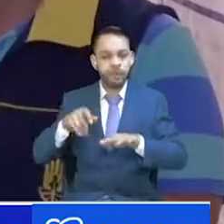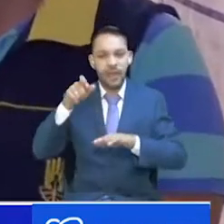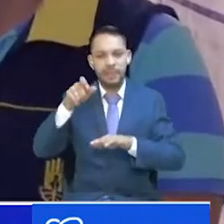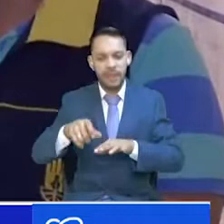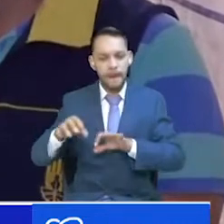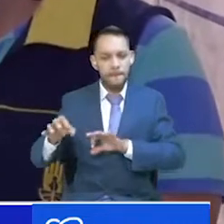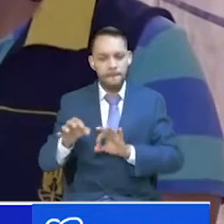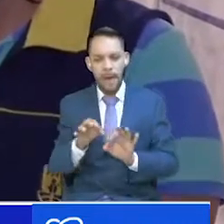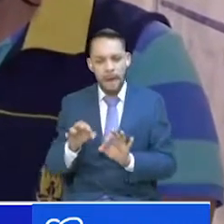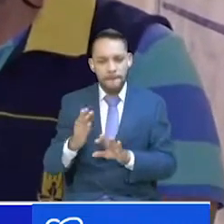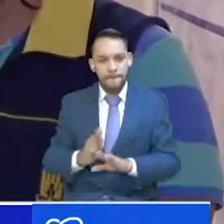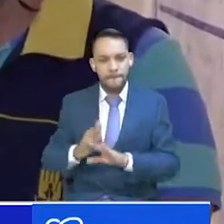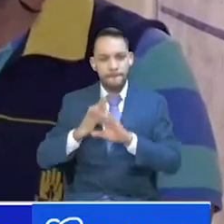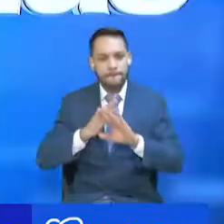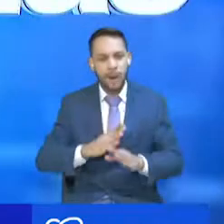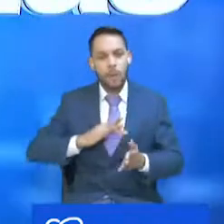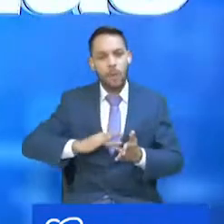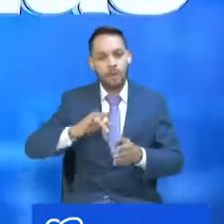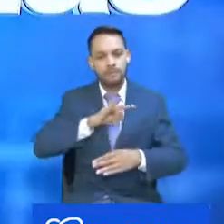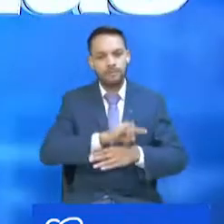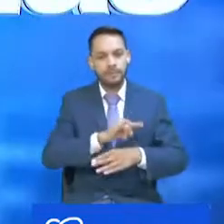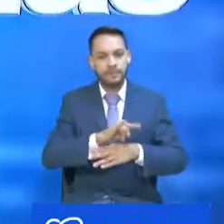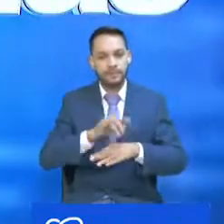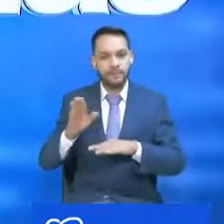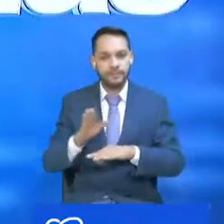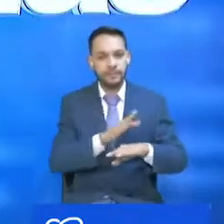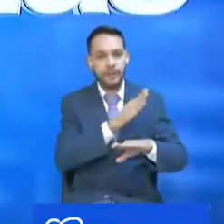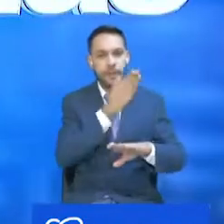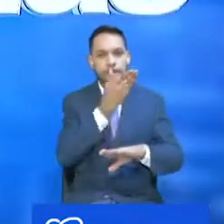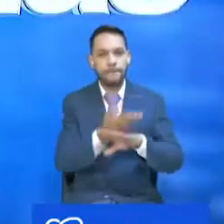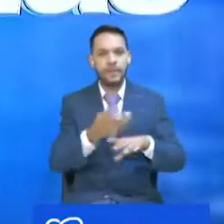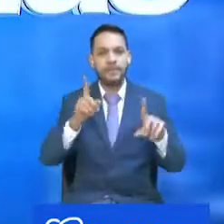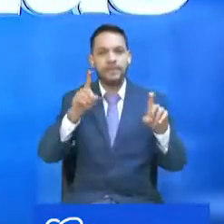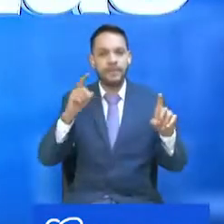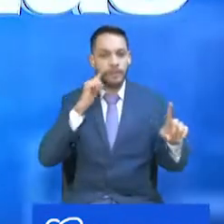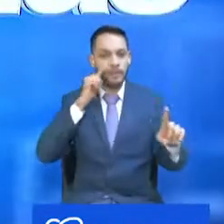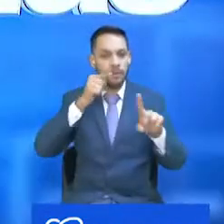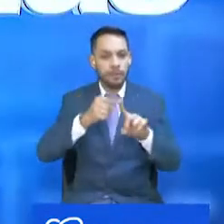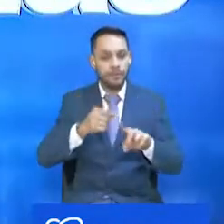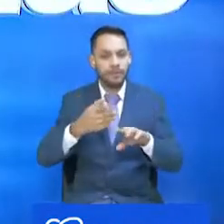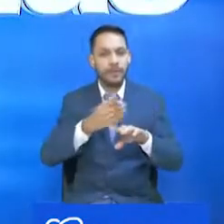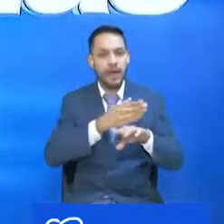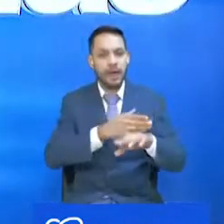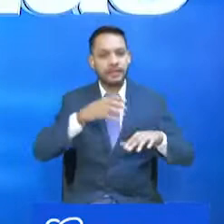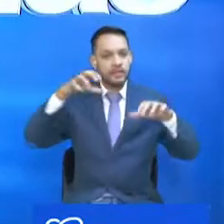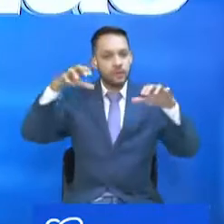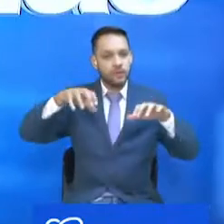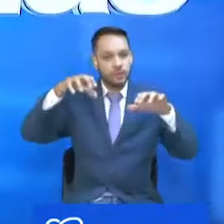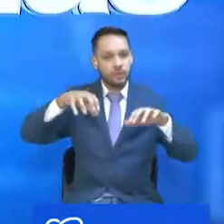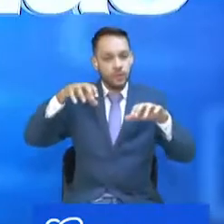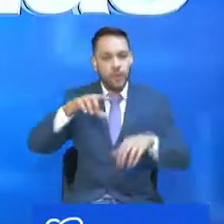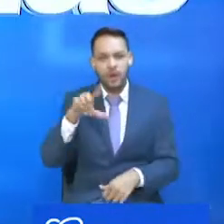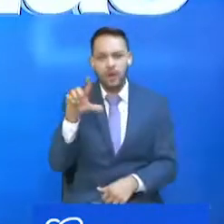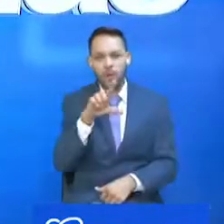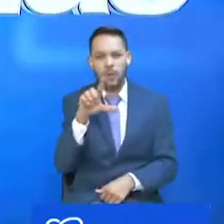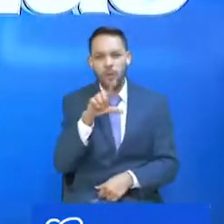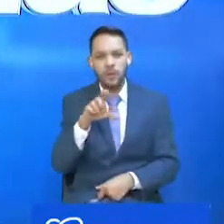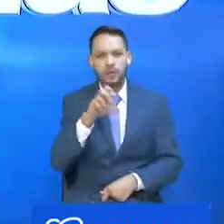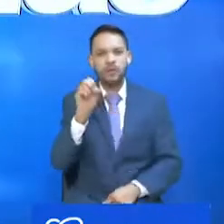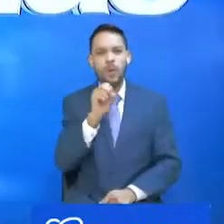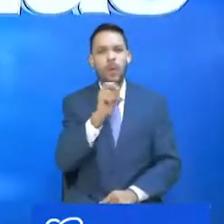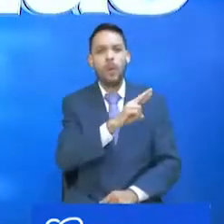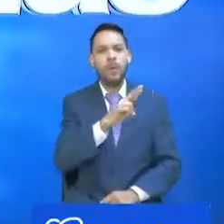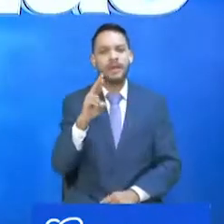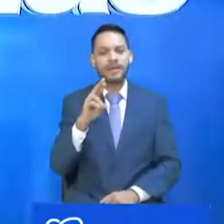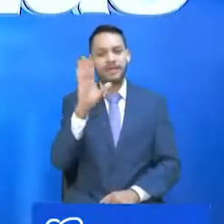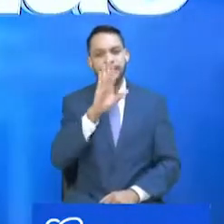caso de alguna emergencia a propósito del tema tras un día sin par de lluvias nuevamente cayó el lunes un aguacero en el oriente de caldas que